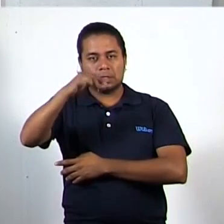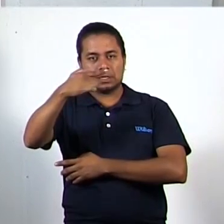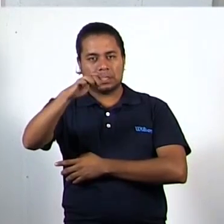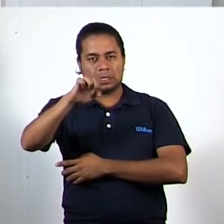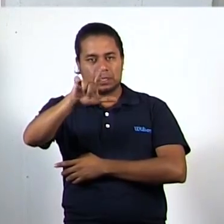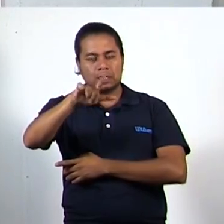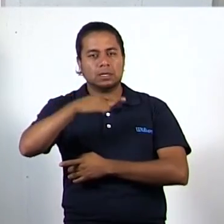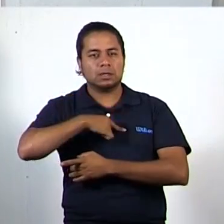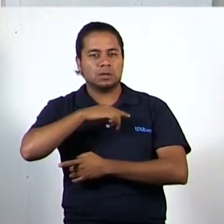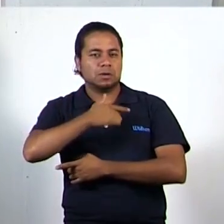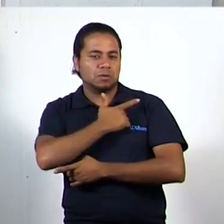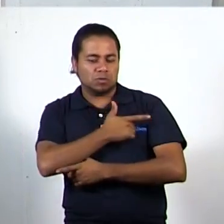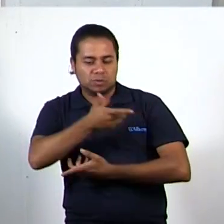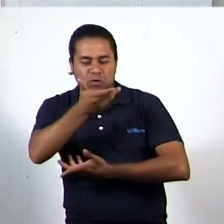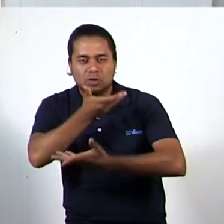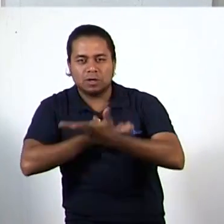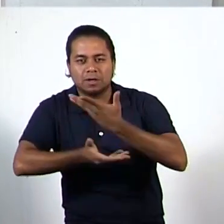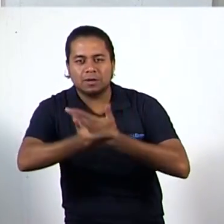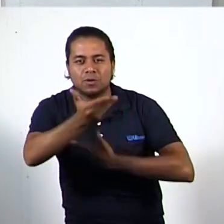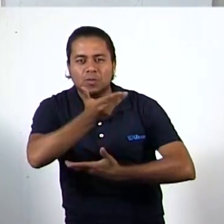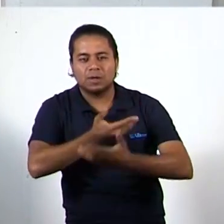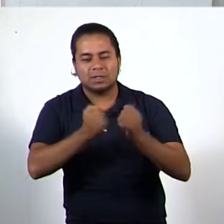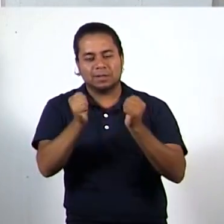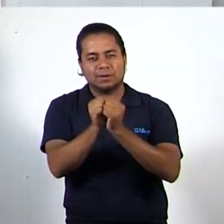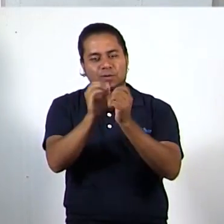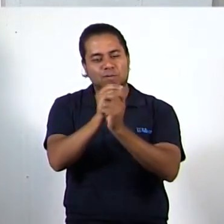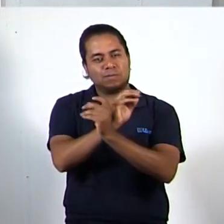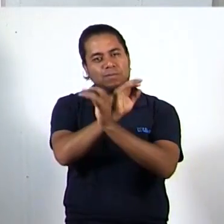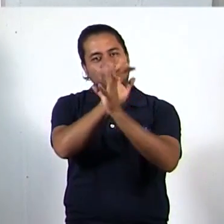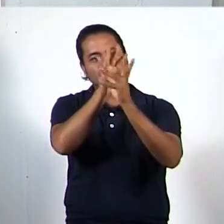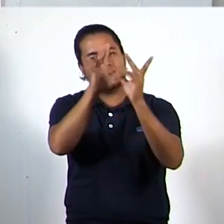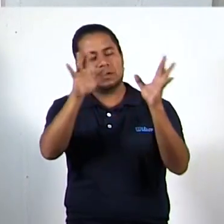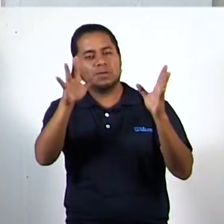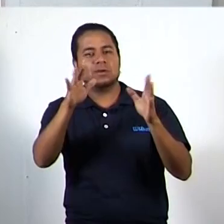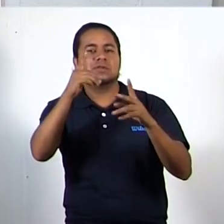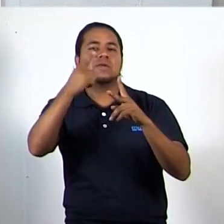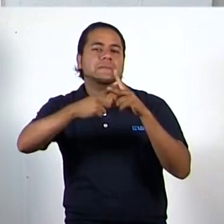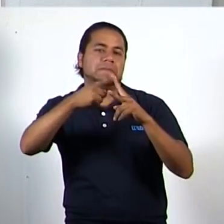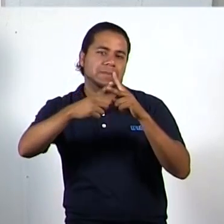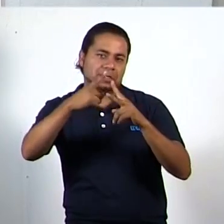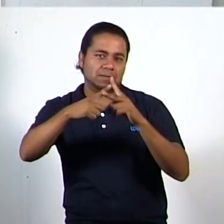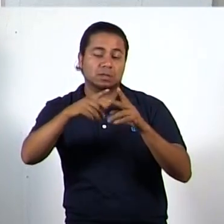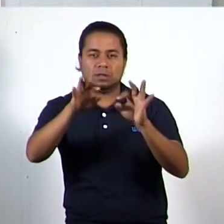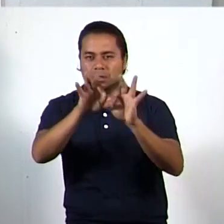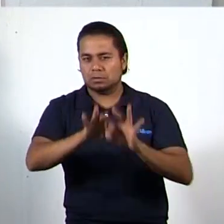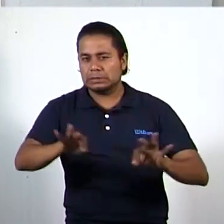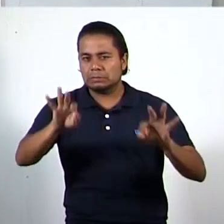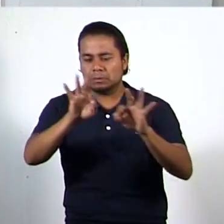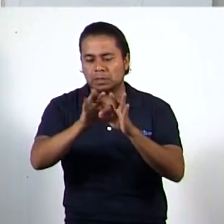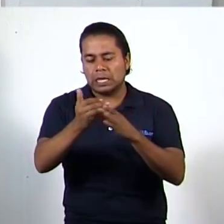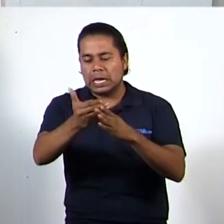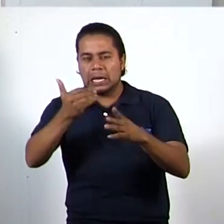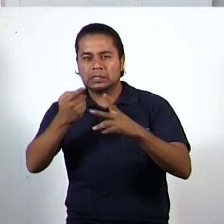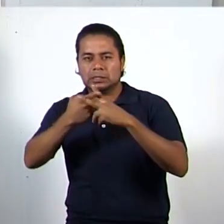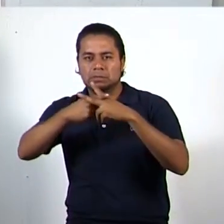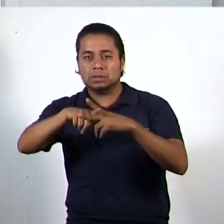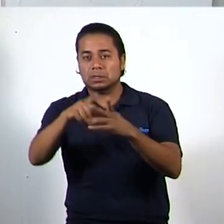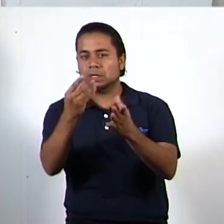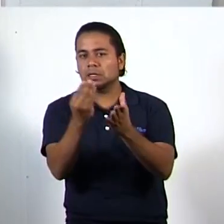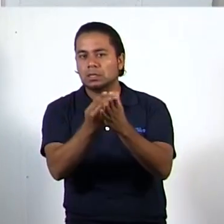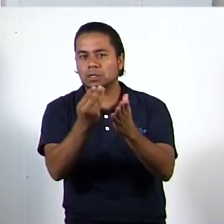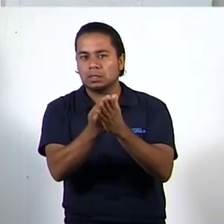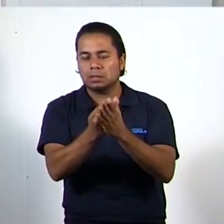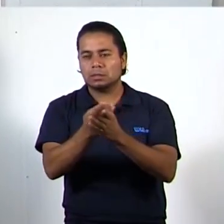gusto poder compartir con ustedes el maravilloso mundo de las matemáticas. Es importante que antes de iniciar esta sesión